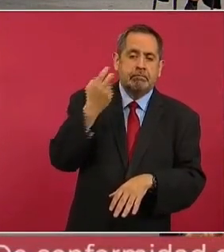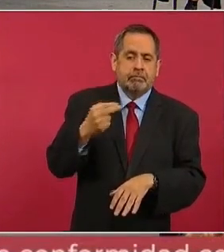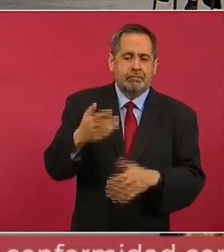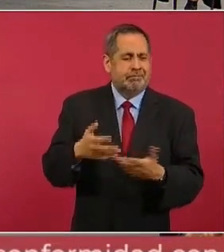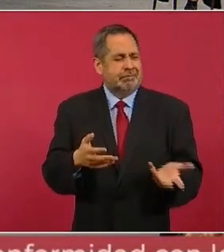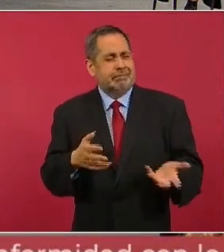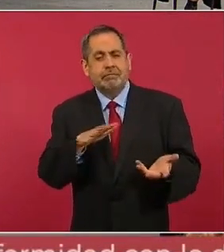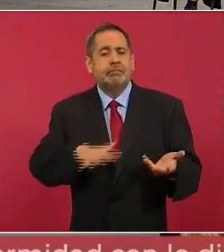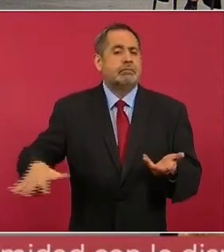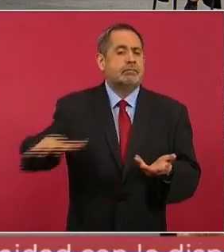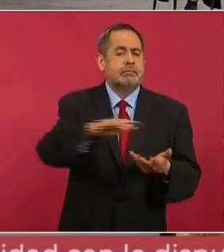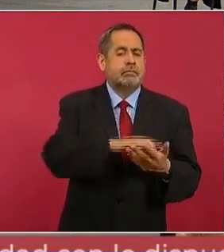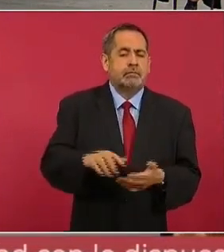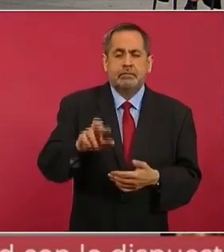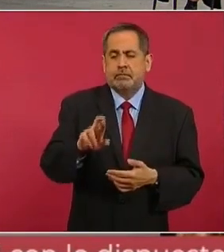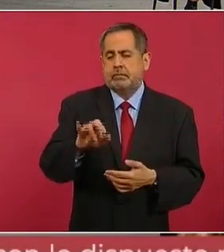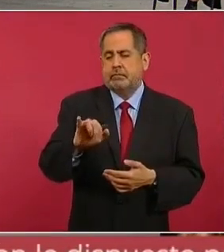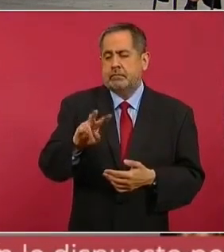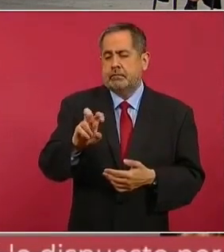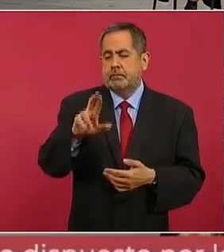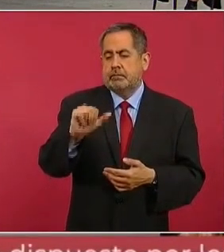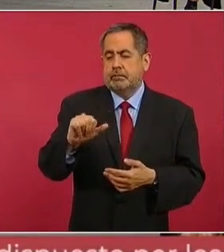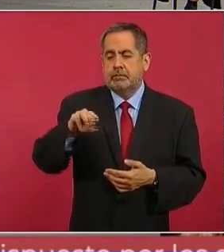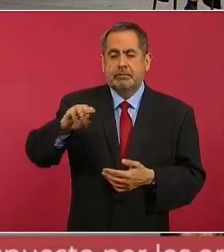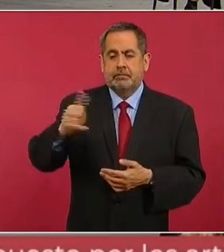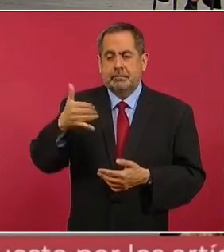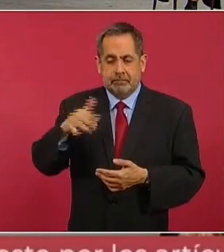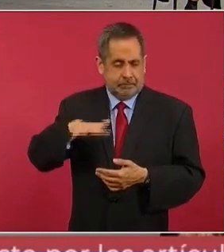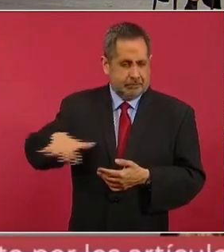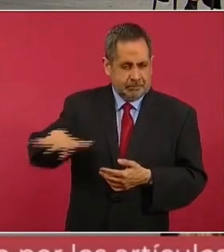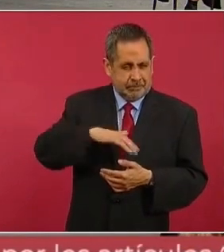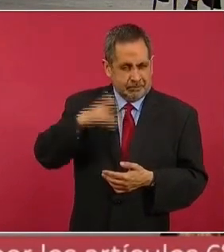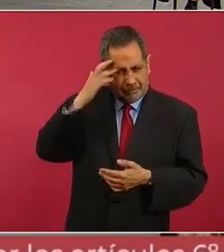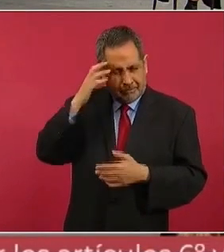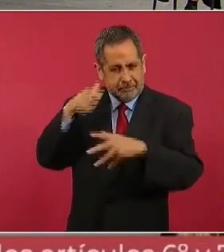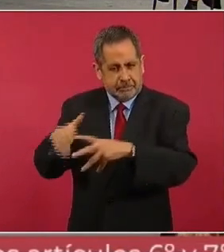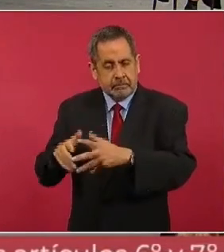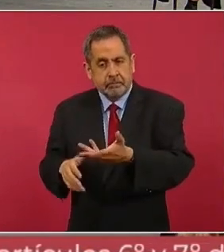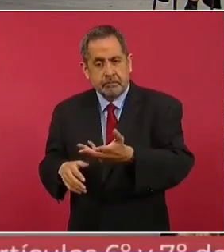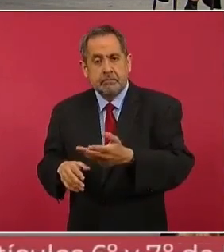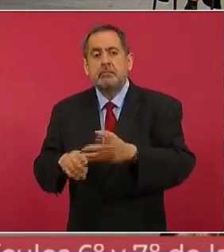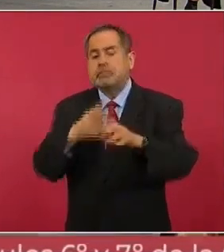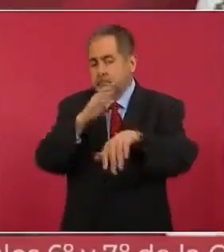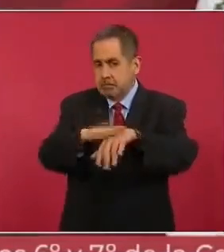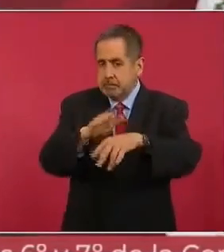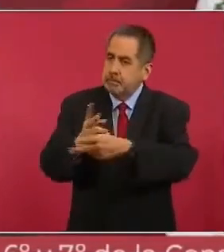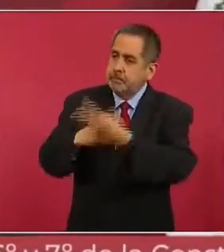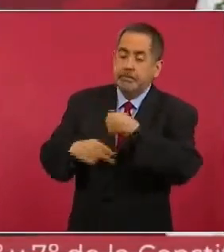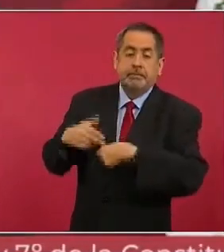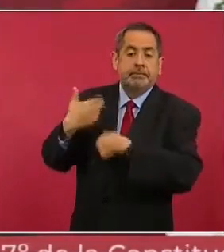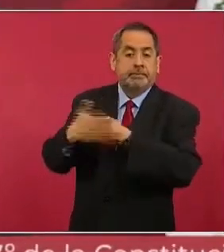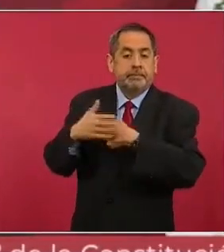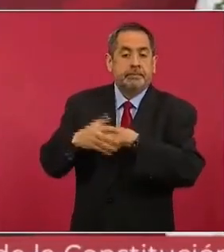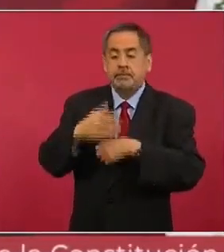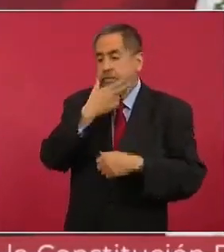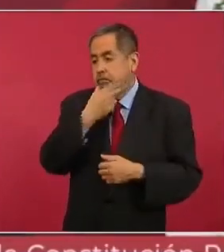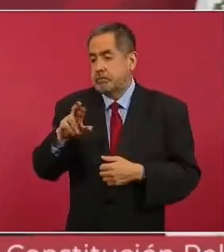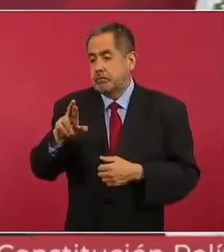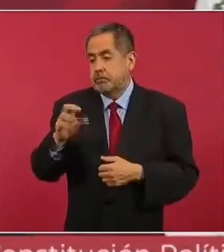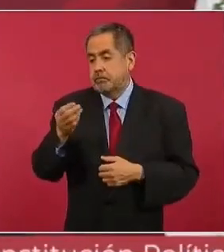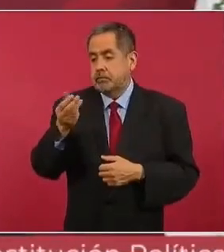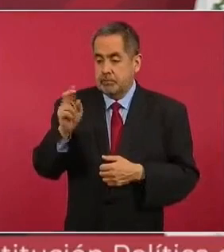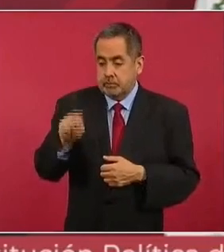Maya, ya quedamos que va a venir aquí Román Meyer, porque en